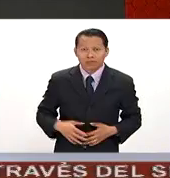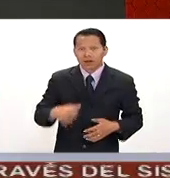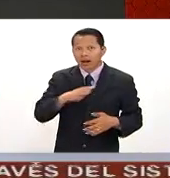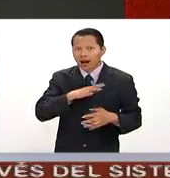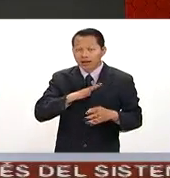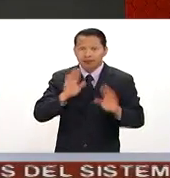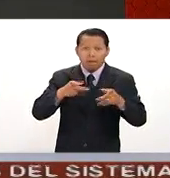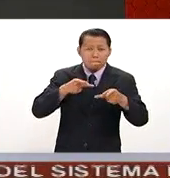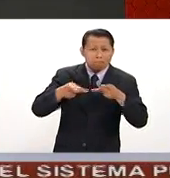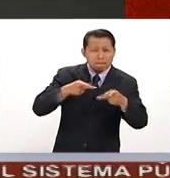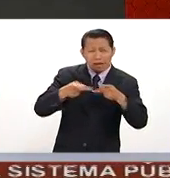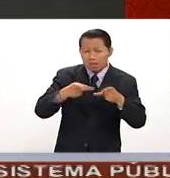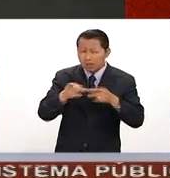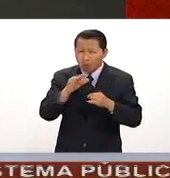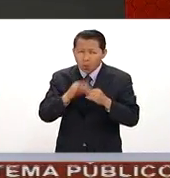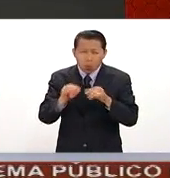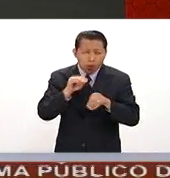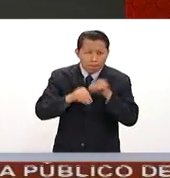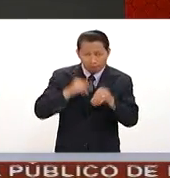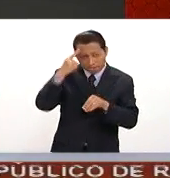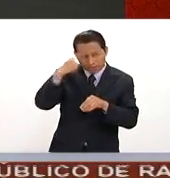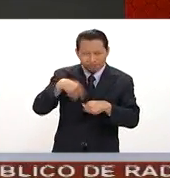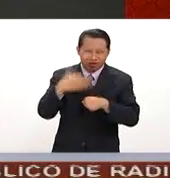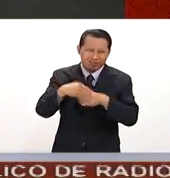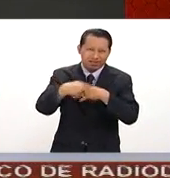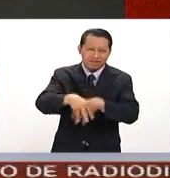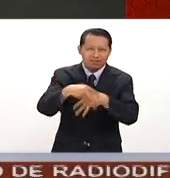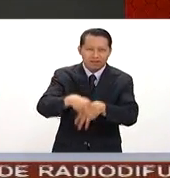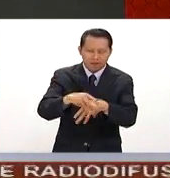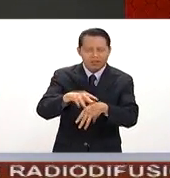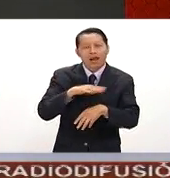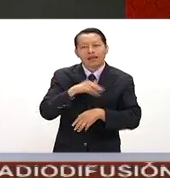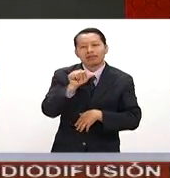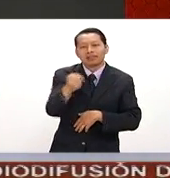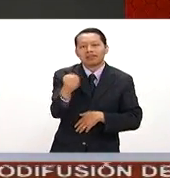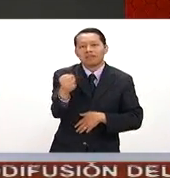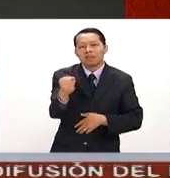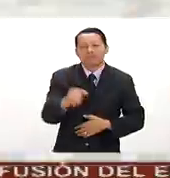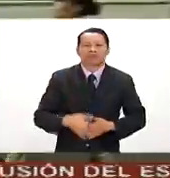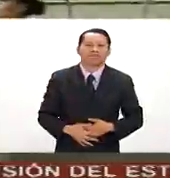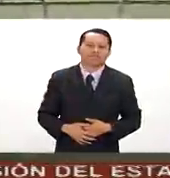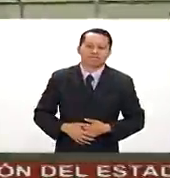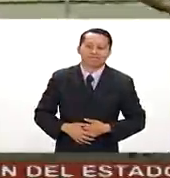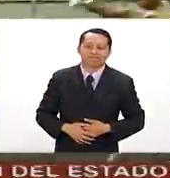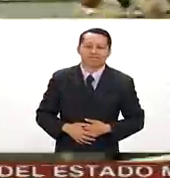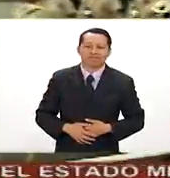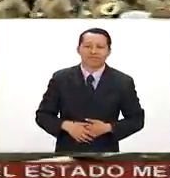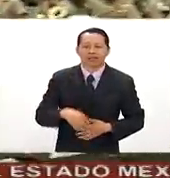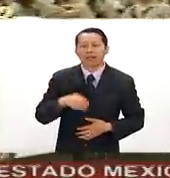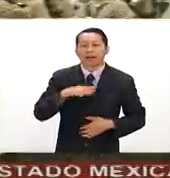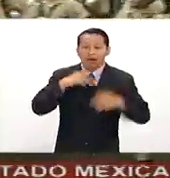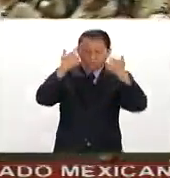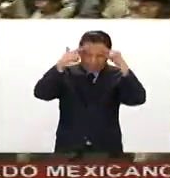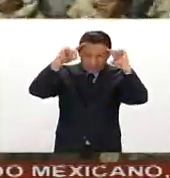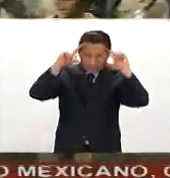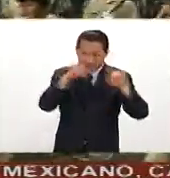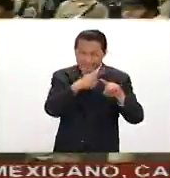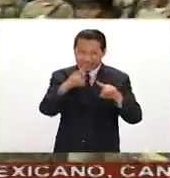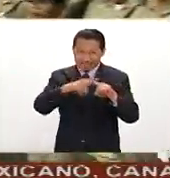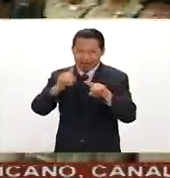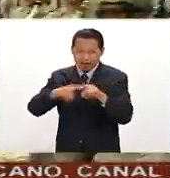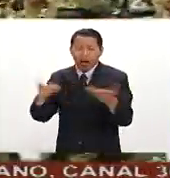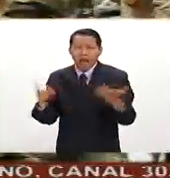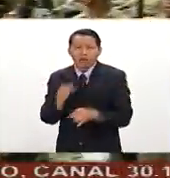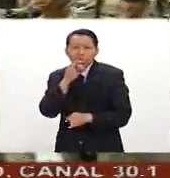Últimos preparativos de la Marina para el desfile militar del 16 de septiembre. Marinos de nuestro país realizaron su